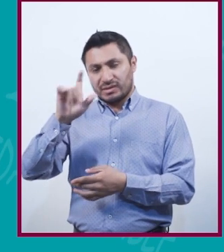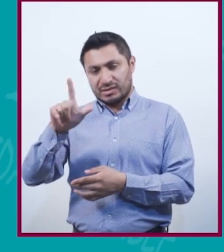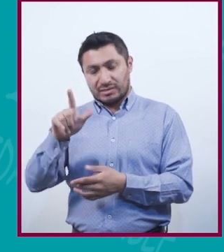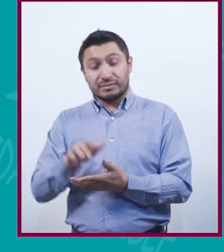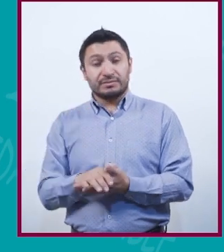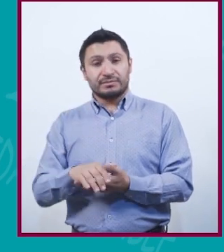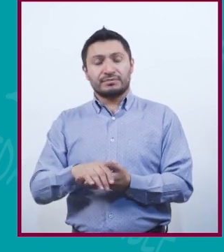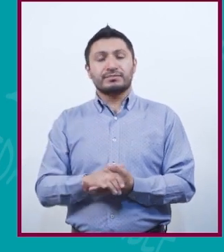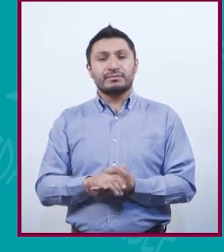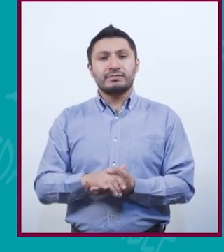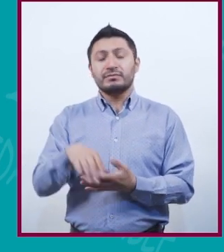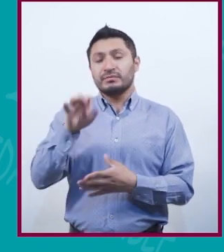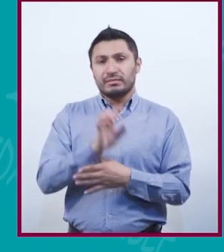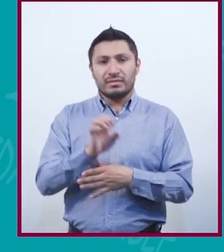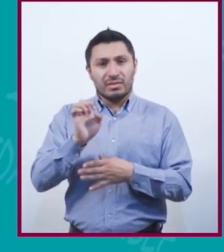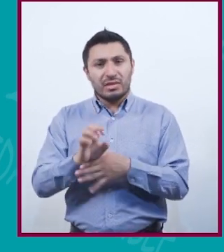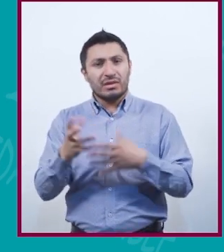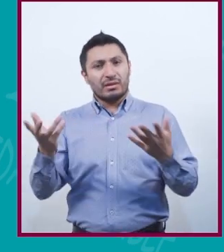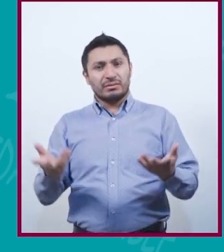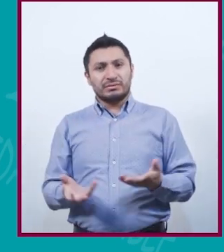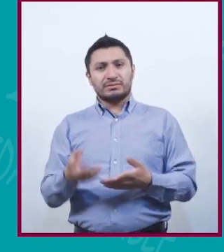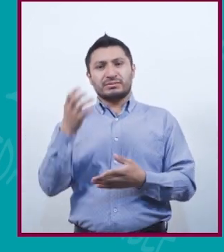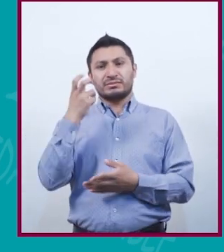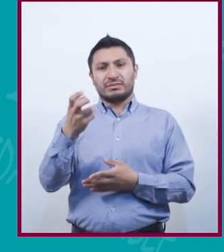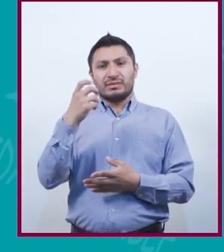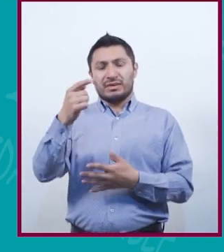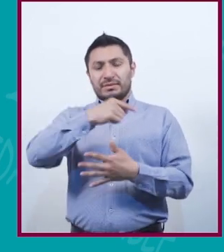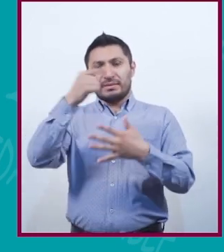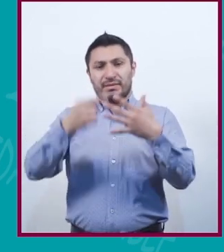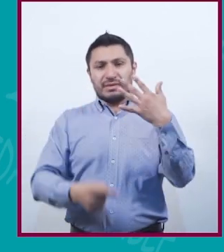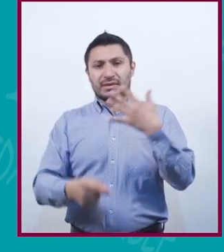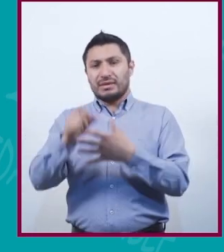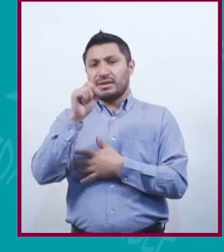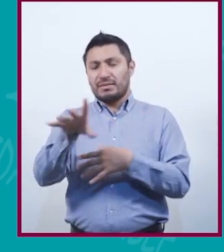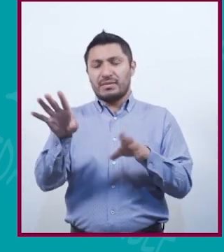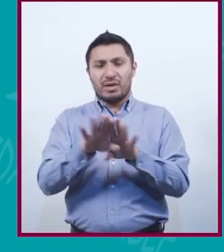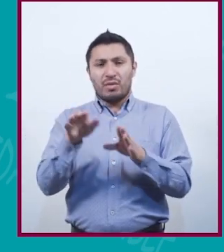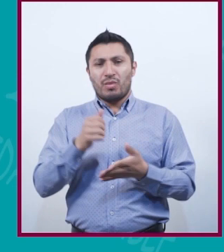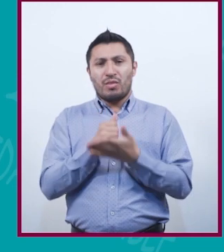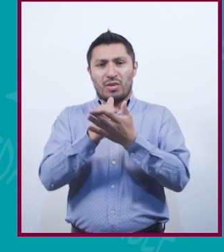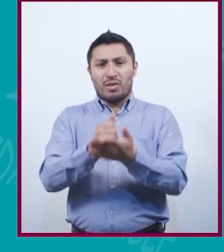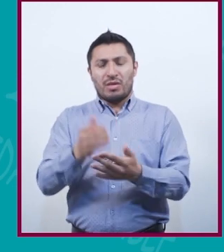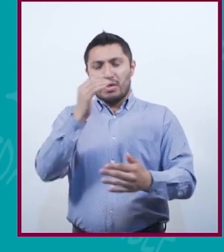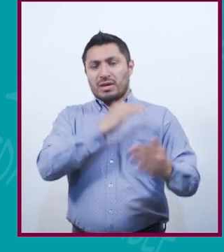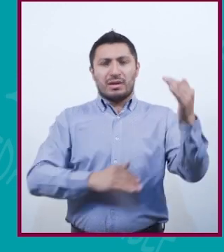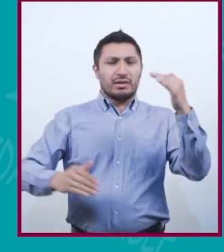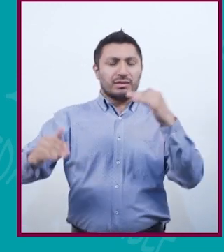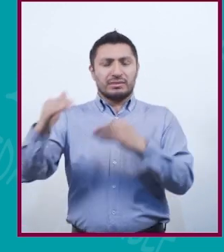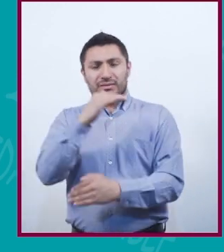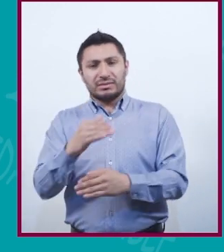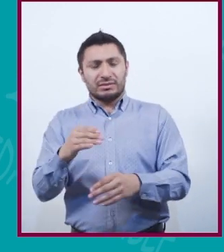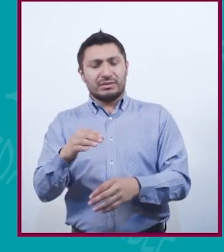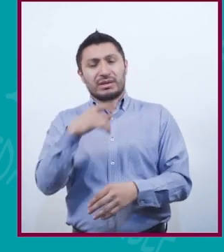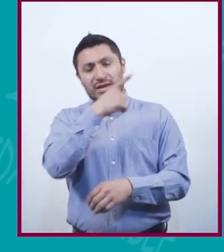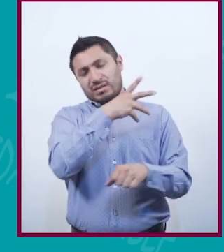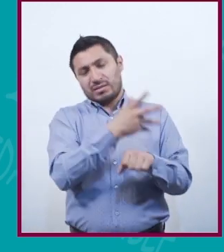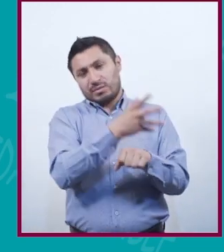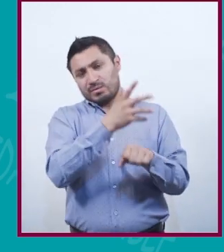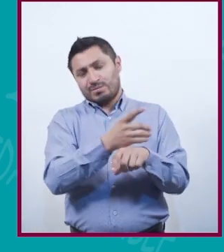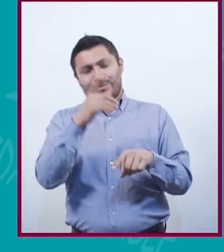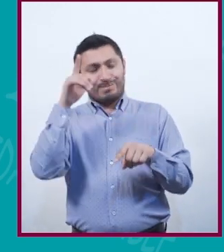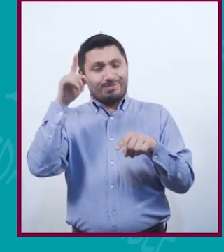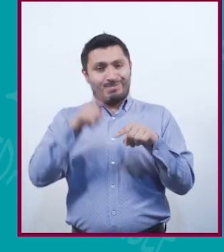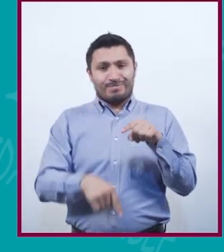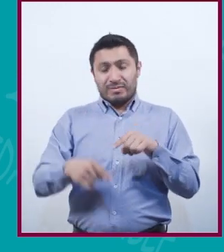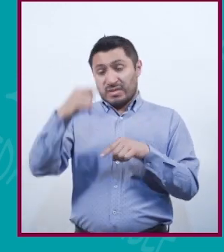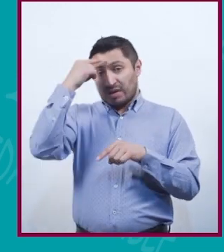Gaza y Cisjordania. Entonces, estos elementos también permitieron superar la oposición de Estados